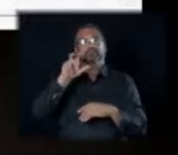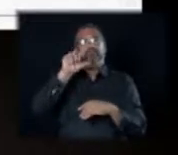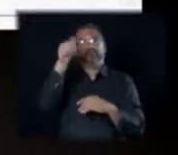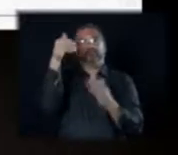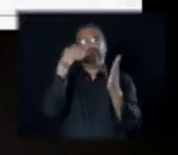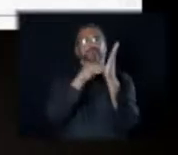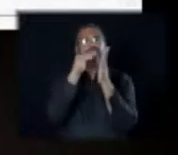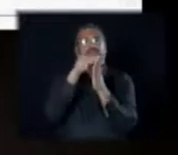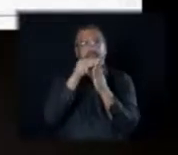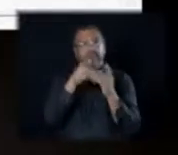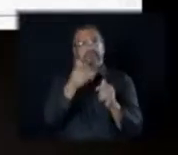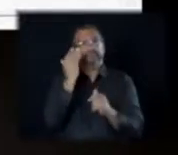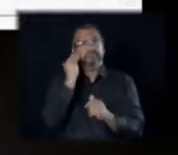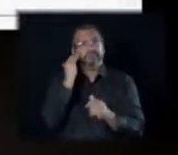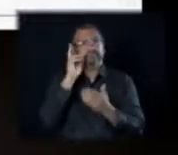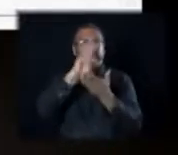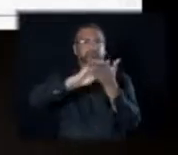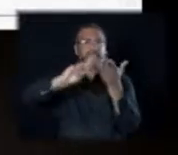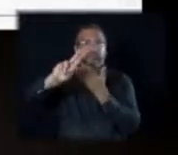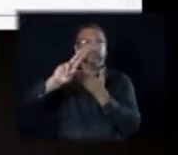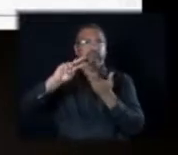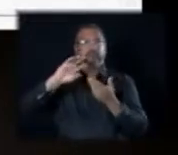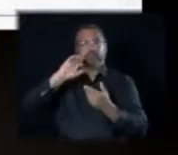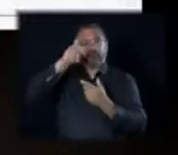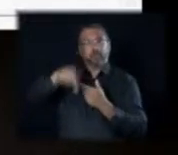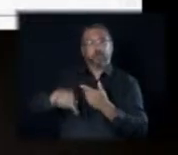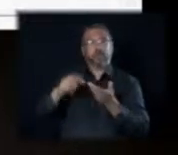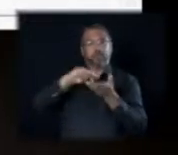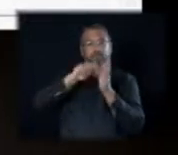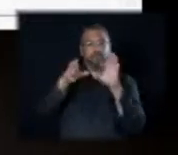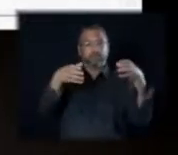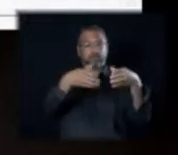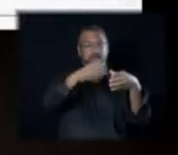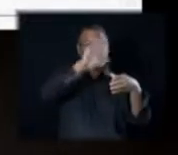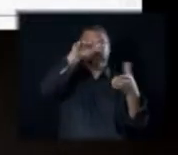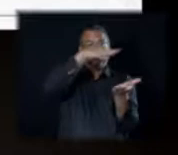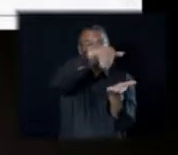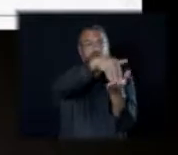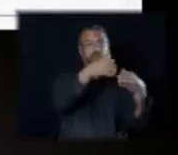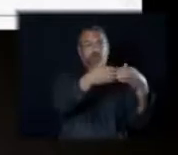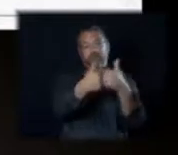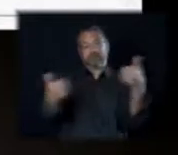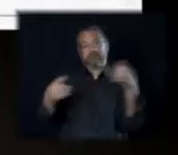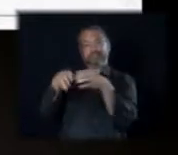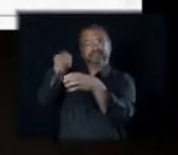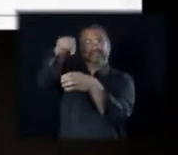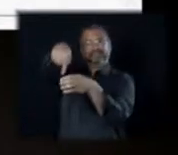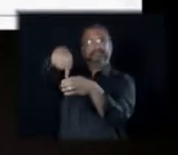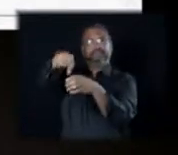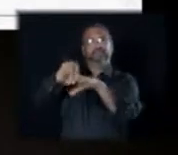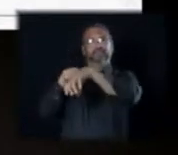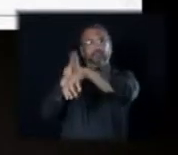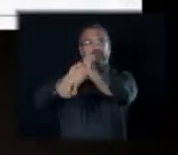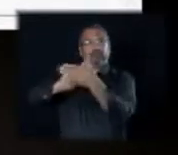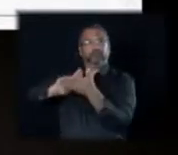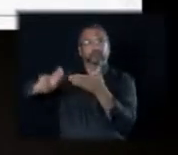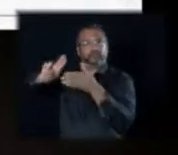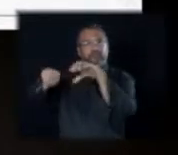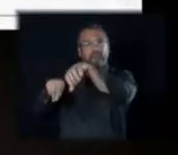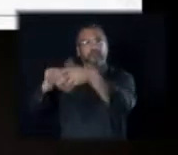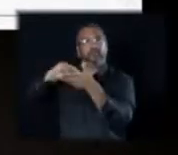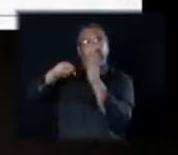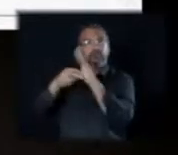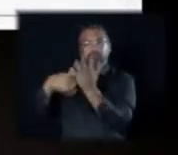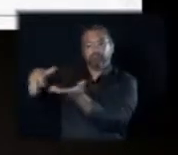son 310 mil millones. Es una corporación propiedad que separa del gobierno y recibe fondos del